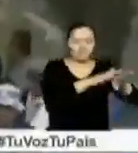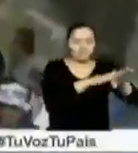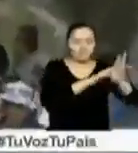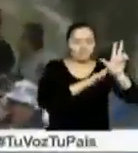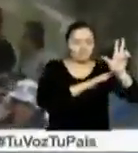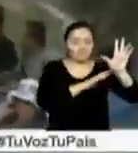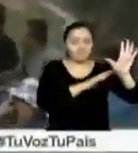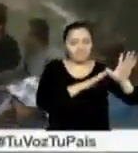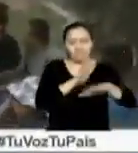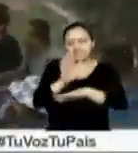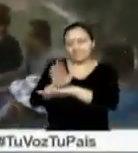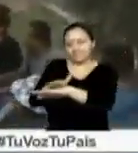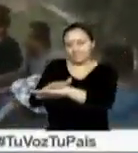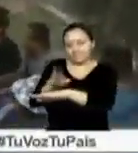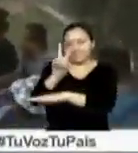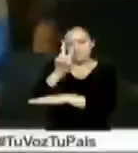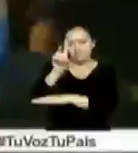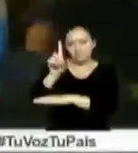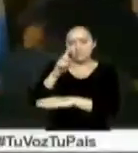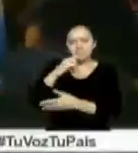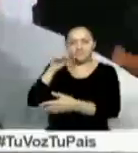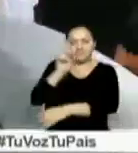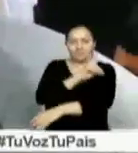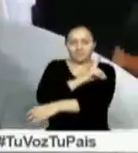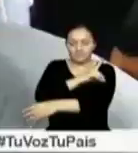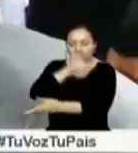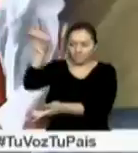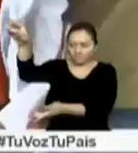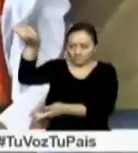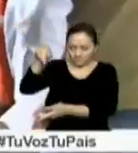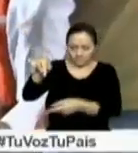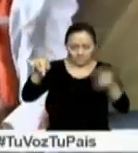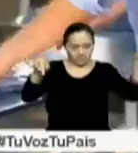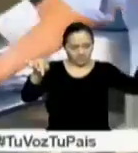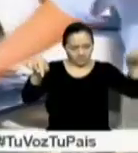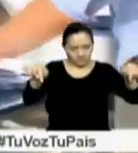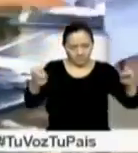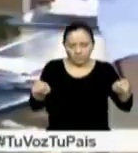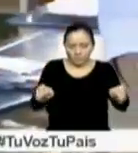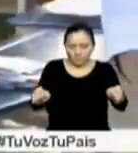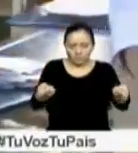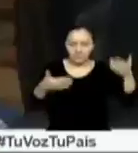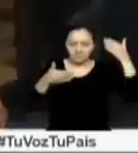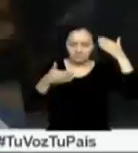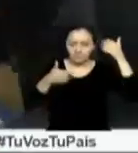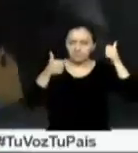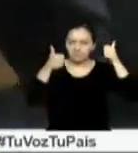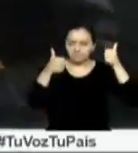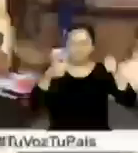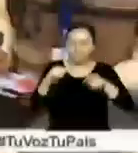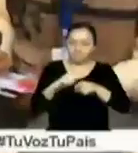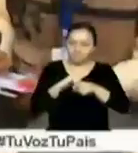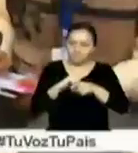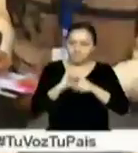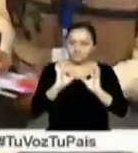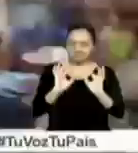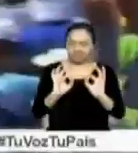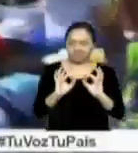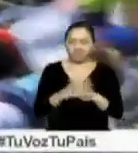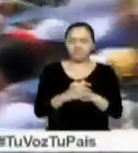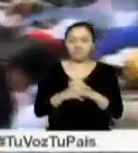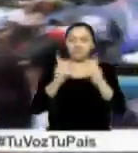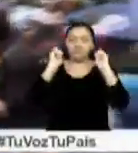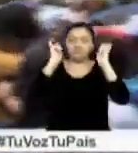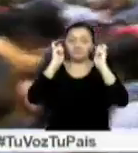y creo suuma a poner un delegado por cada junta ya que el control político se garantiza en la práctica la